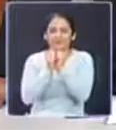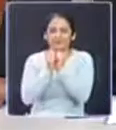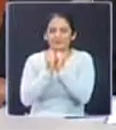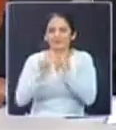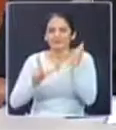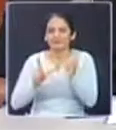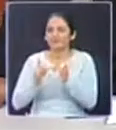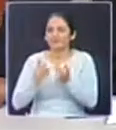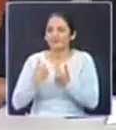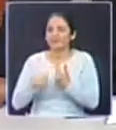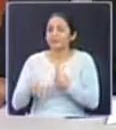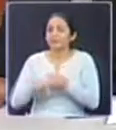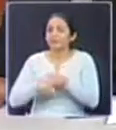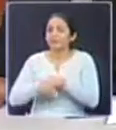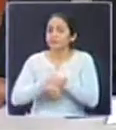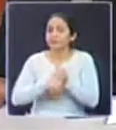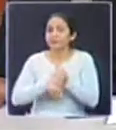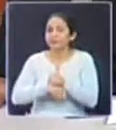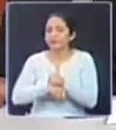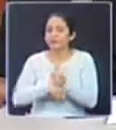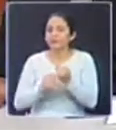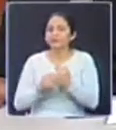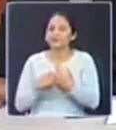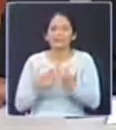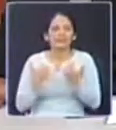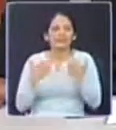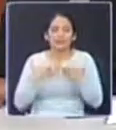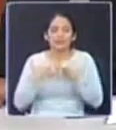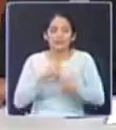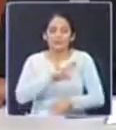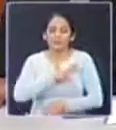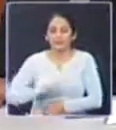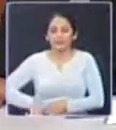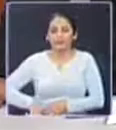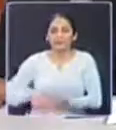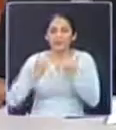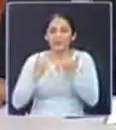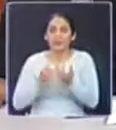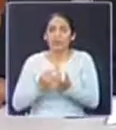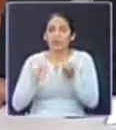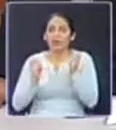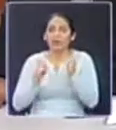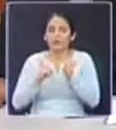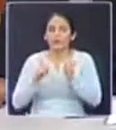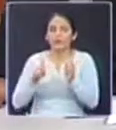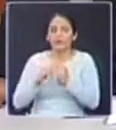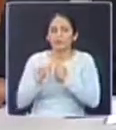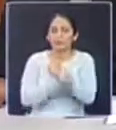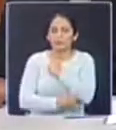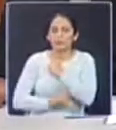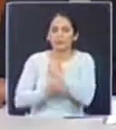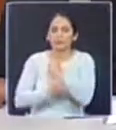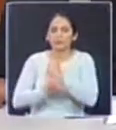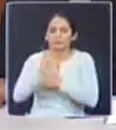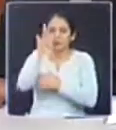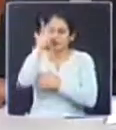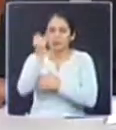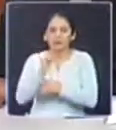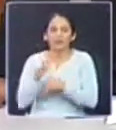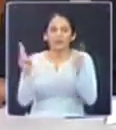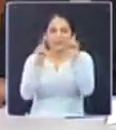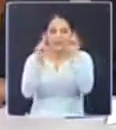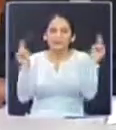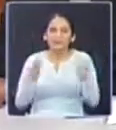Jugadores foráneos del Club Sport Emelec, el último campeón nacional, comenzaron a desplazarse a sus países para gozar de las festividades